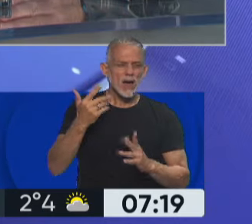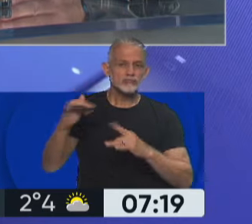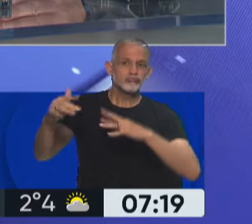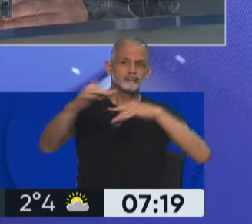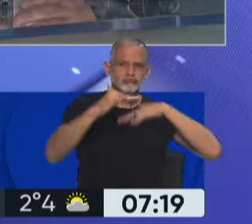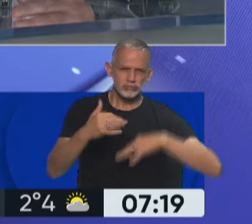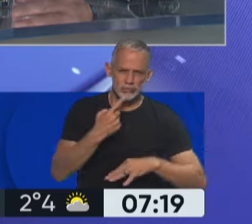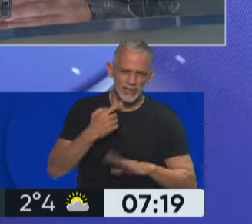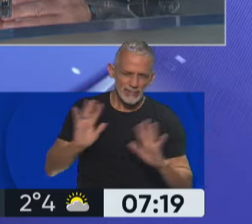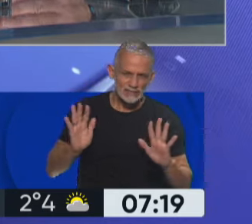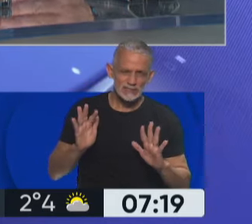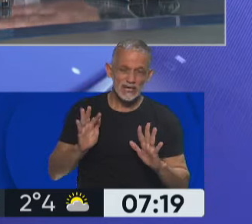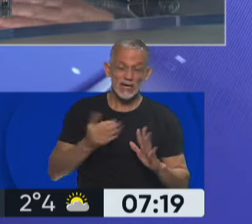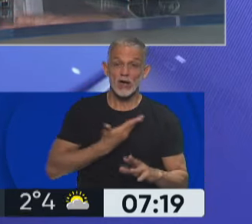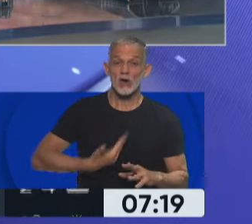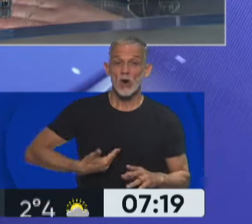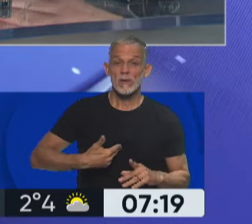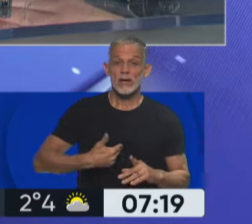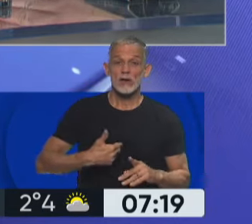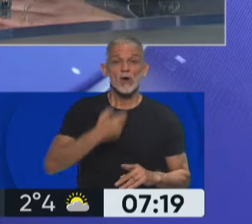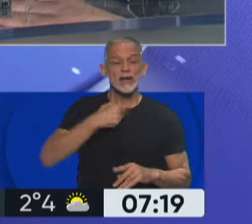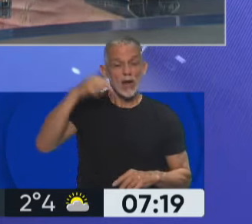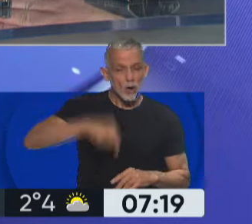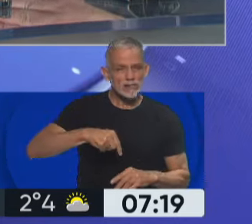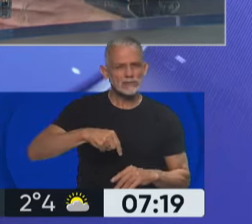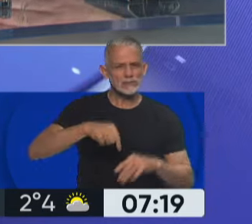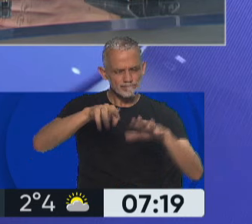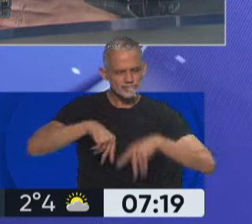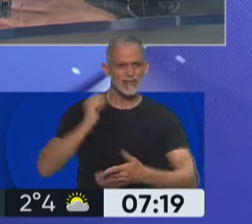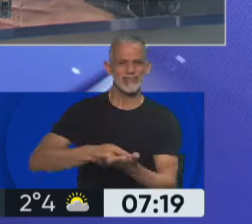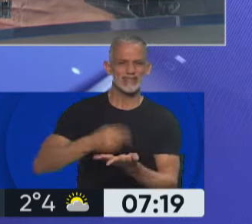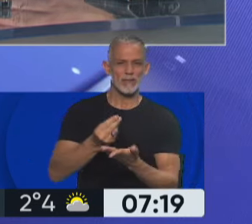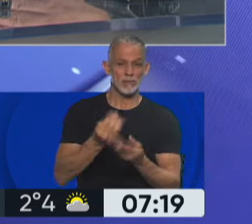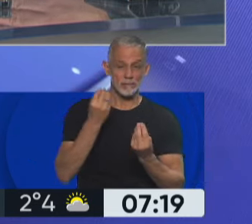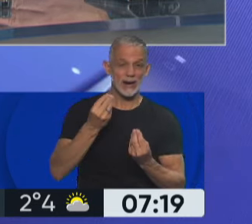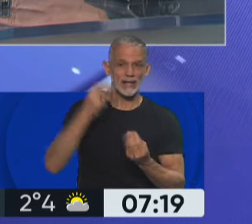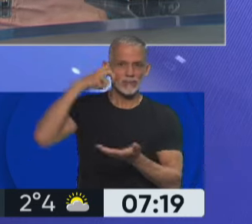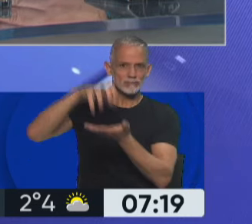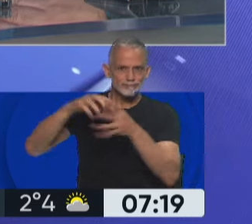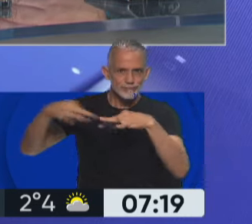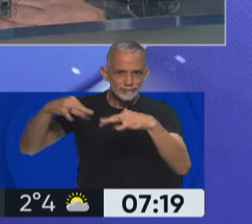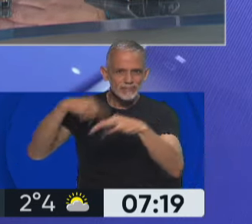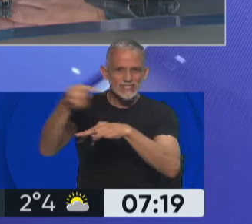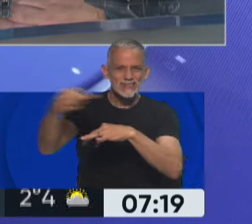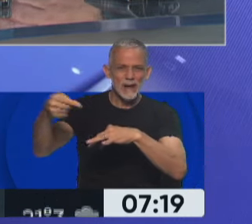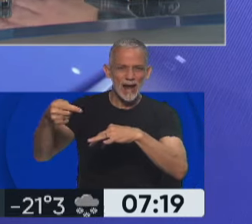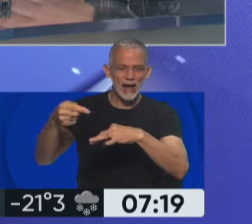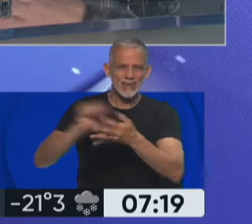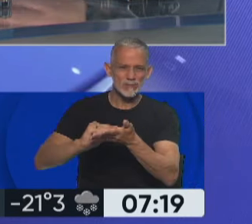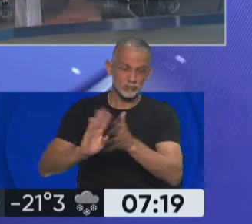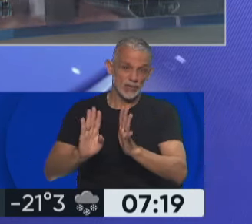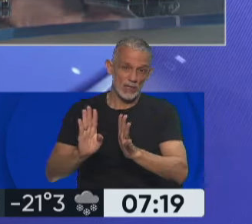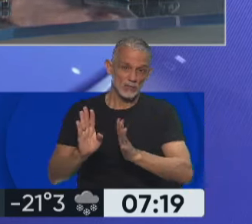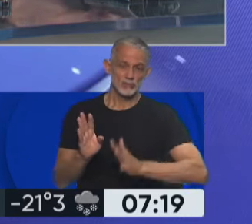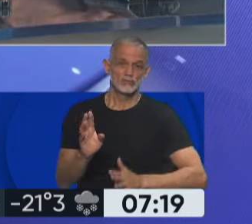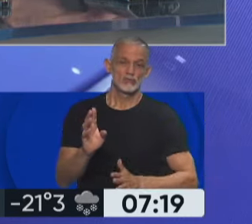muy fuerte que el oficialismo quería hoy tener dictamen de comisión y ya discutirlo en el recinto la próxima semana en lo que tiene que ver